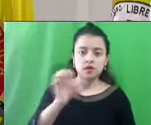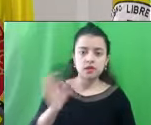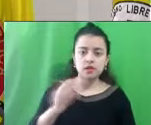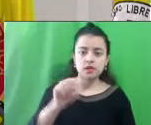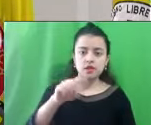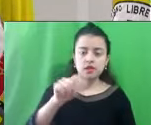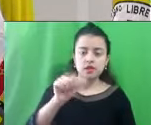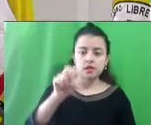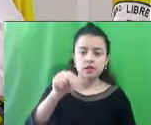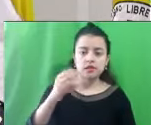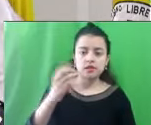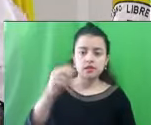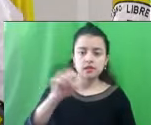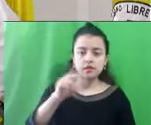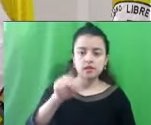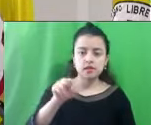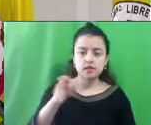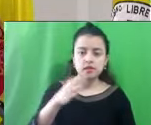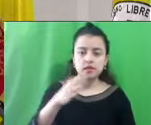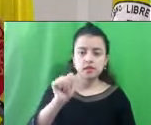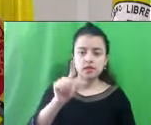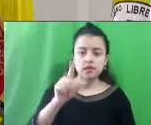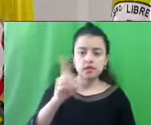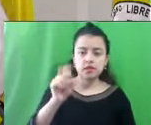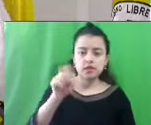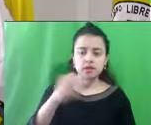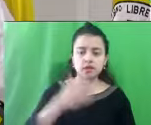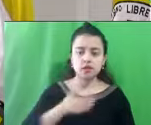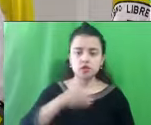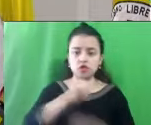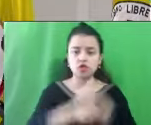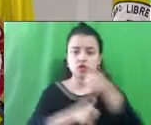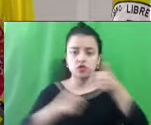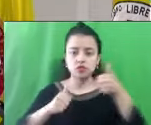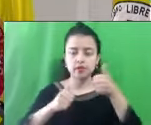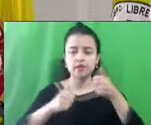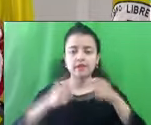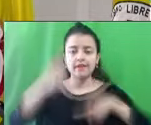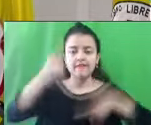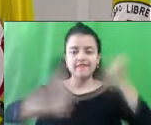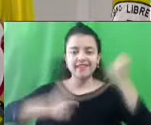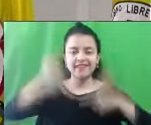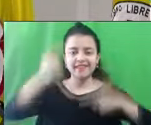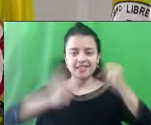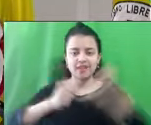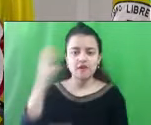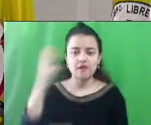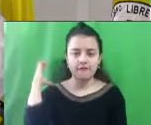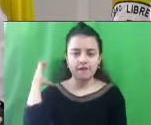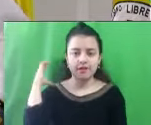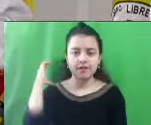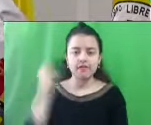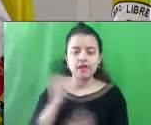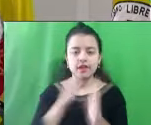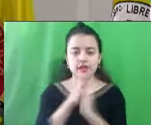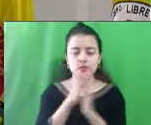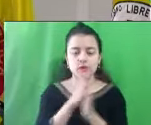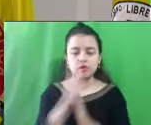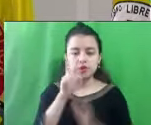Facatativá. A continuación voy a darles un reencuentro de lo sucedido en el año 2021 de la empresa.